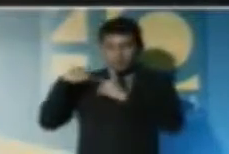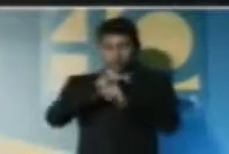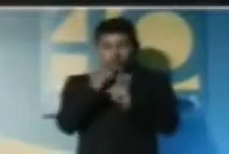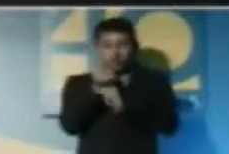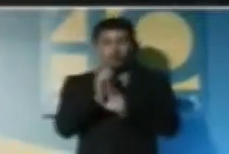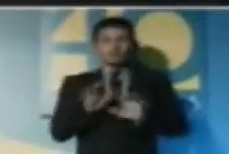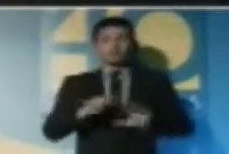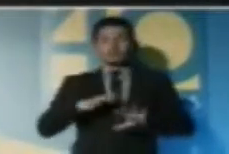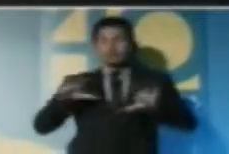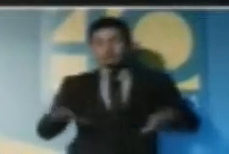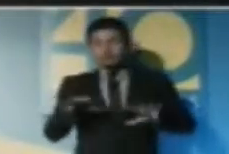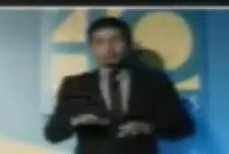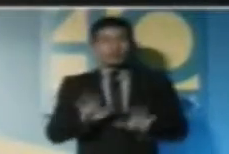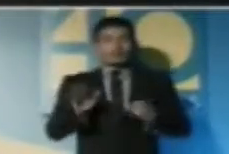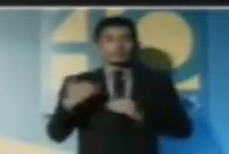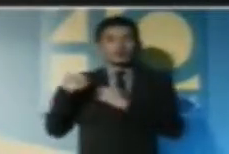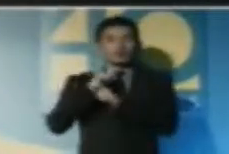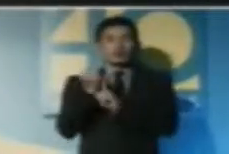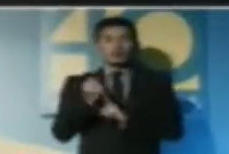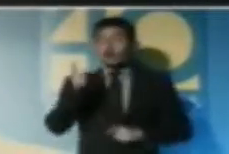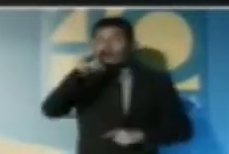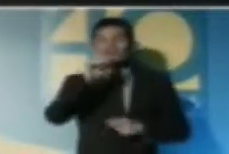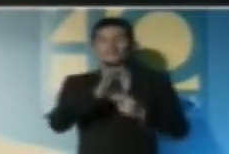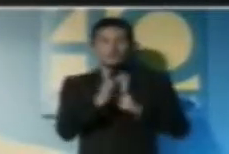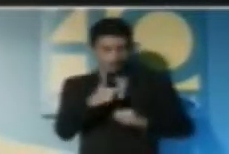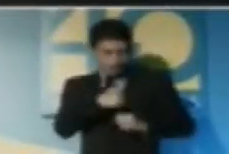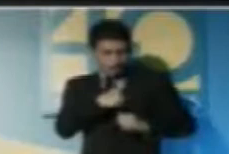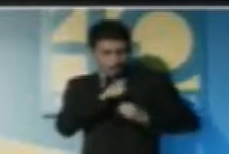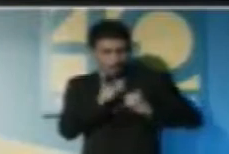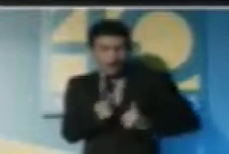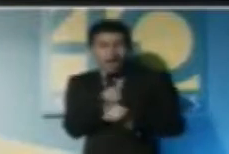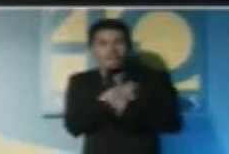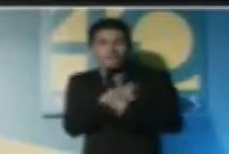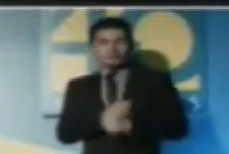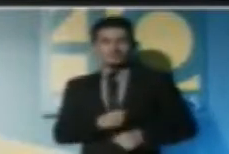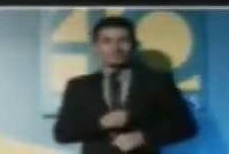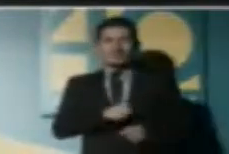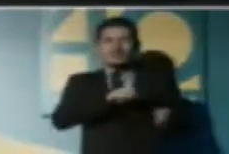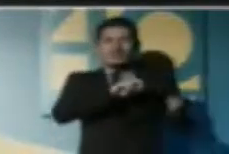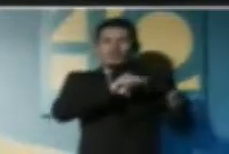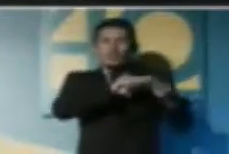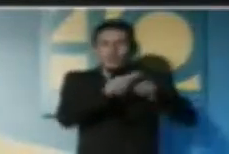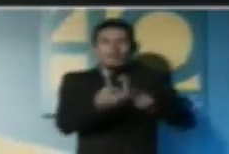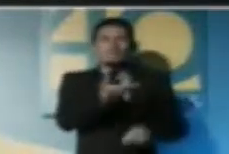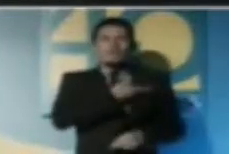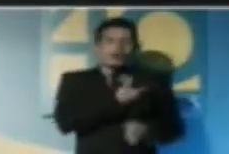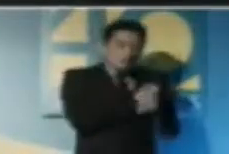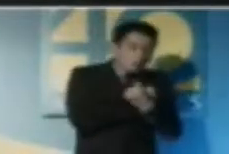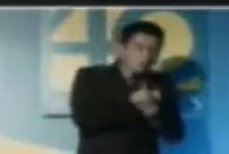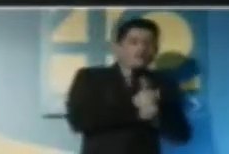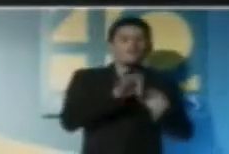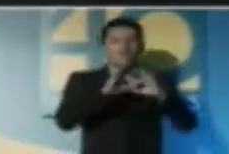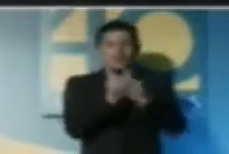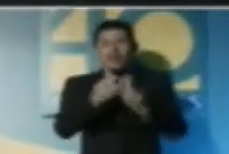social. Es un acto de amor. Repito, como cuando se quiere a la madre, a los hijos o a la